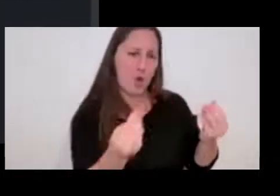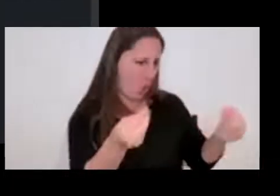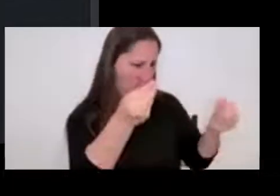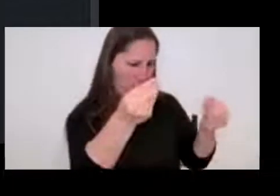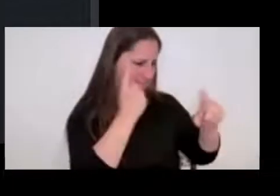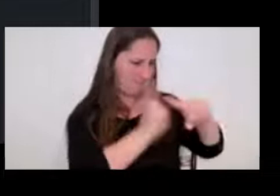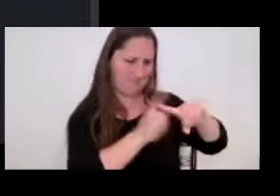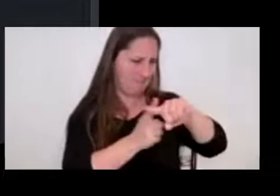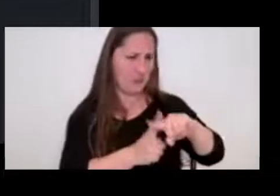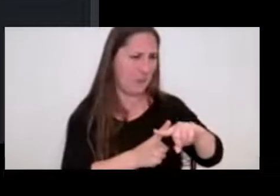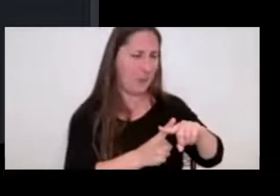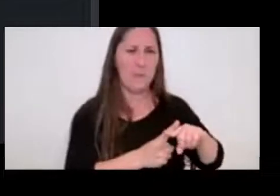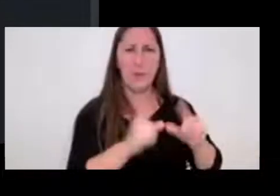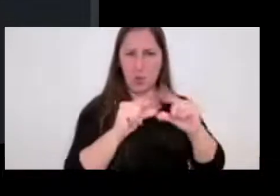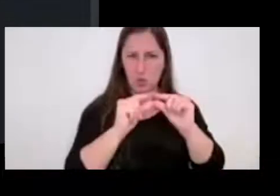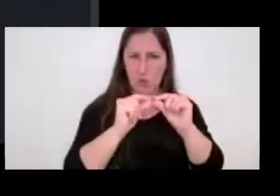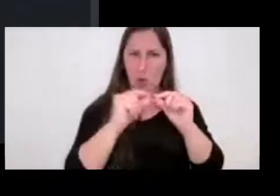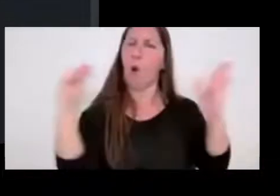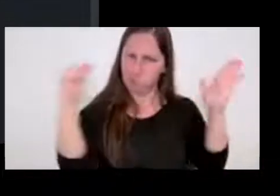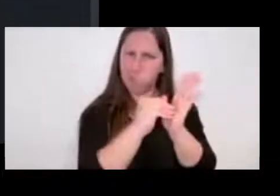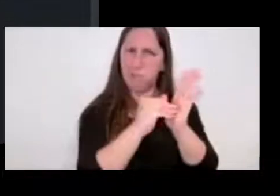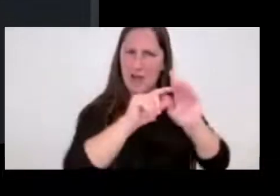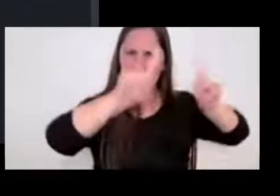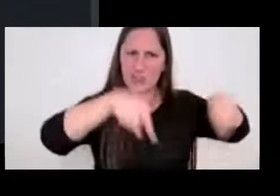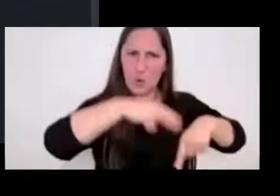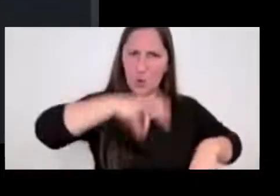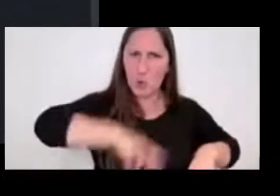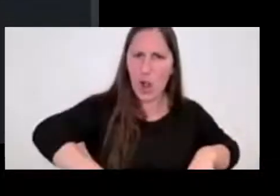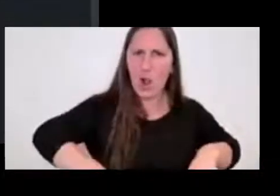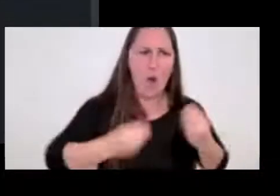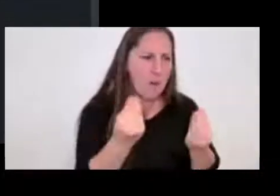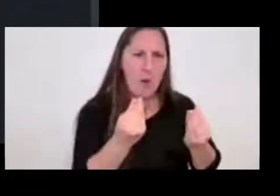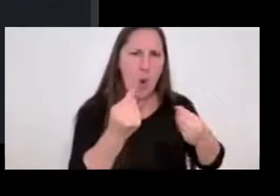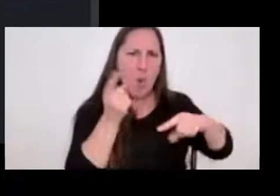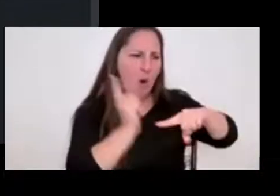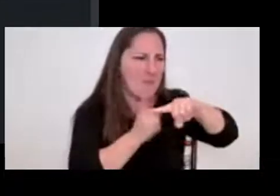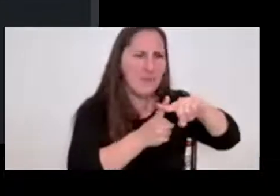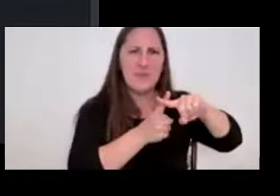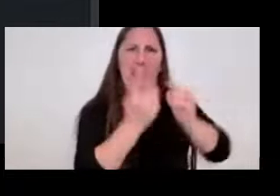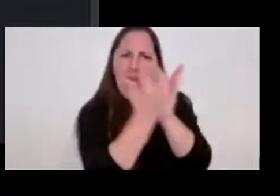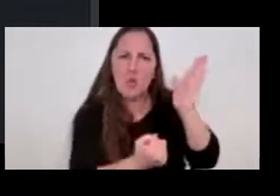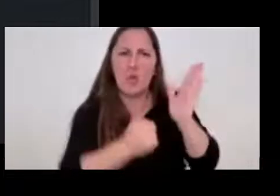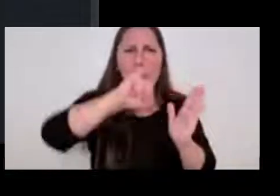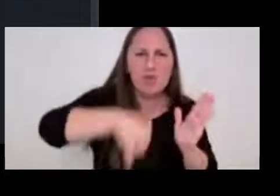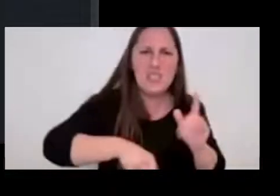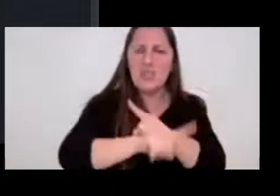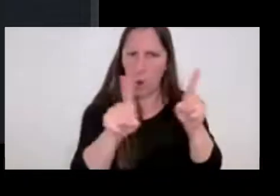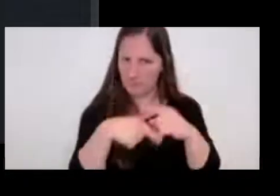Porque si bien es una cifra que está en un recibo, yo no sé cómo acumularon, qué está deducido ahí, etcétera,